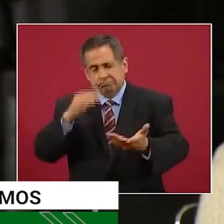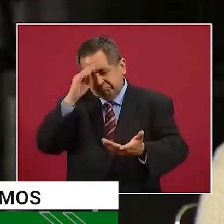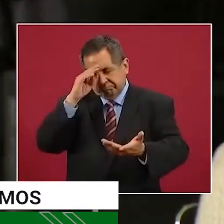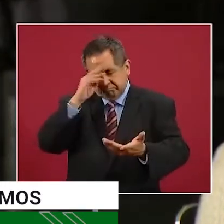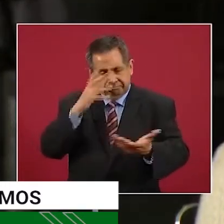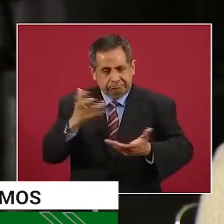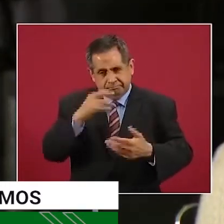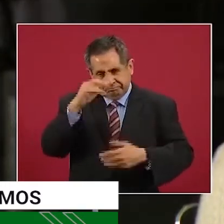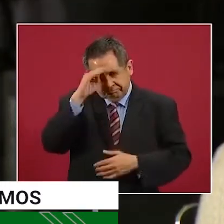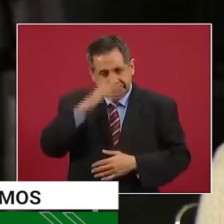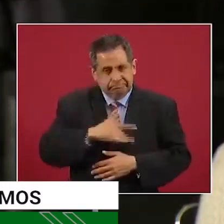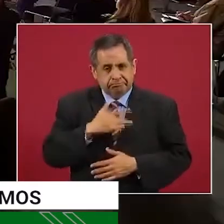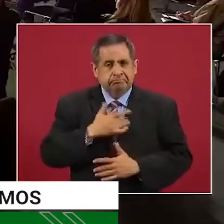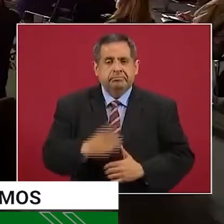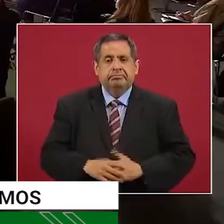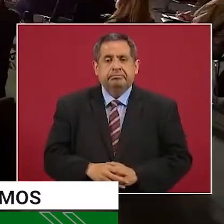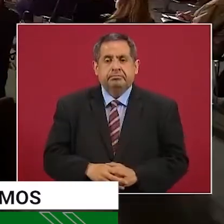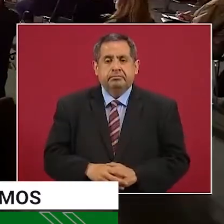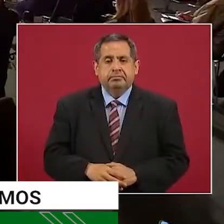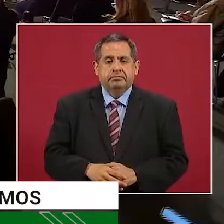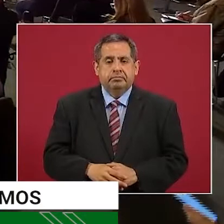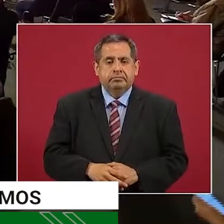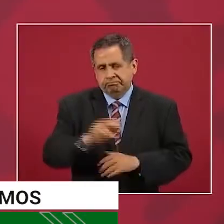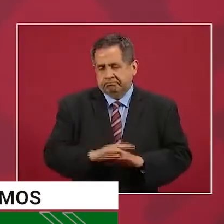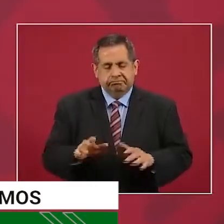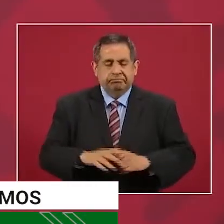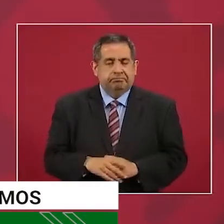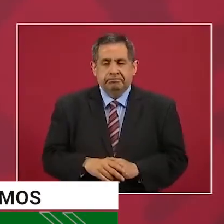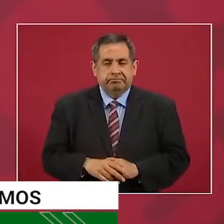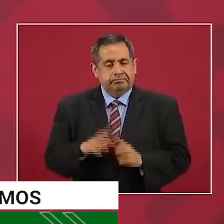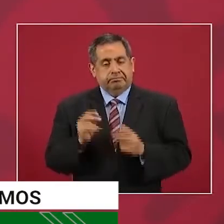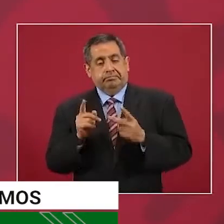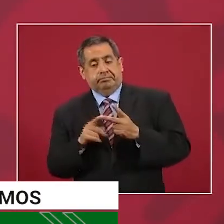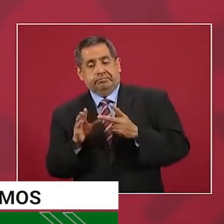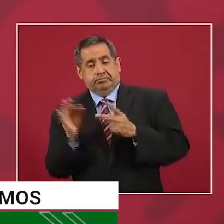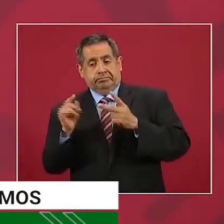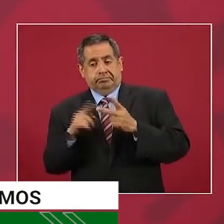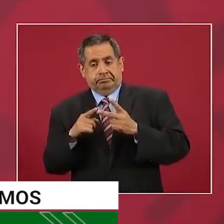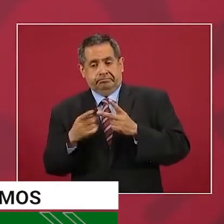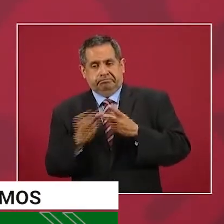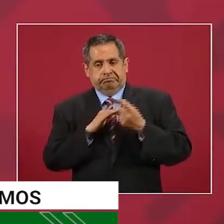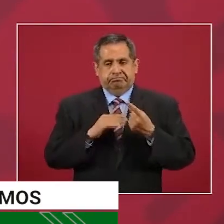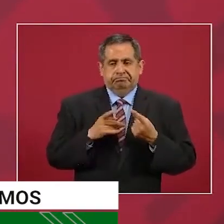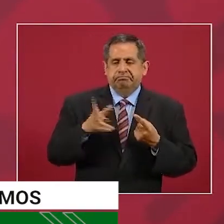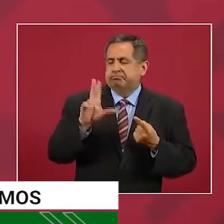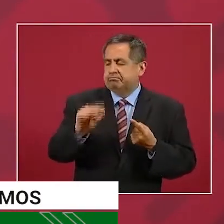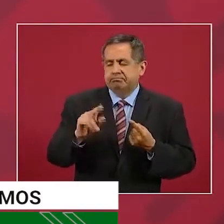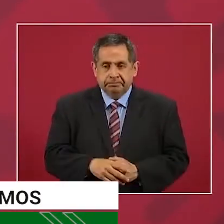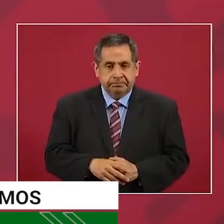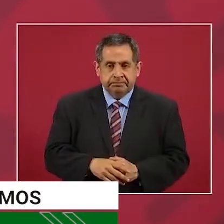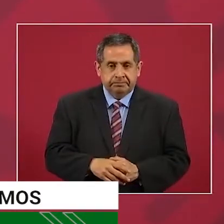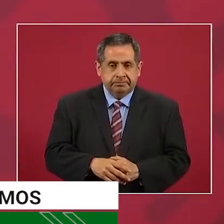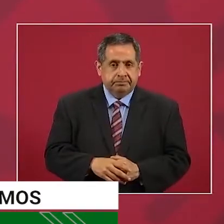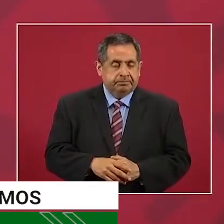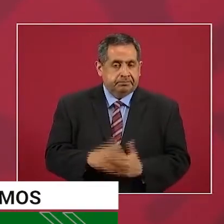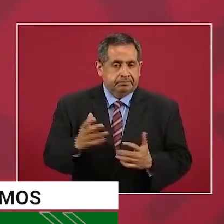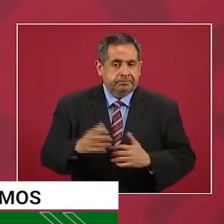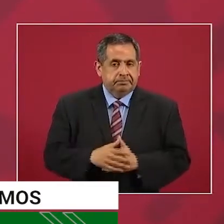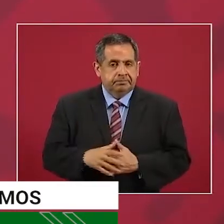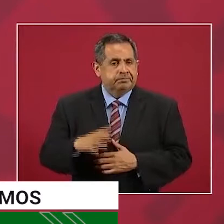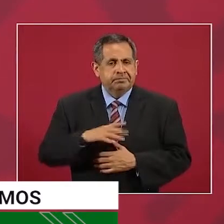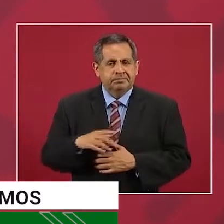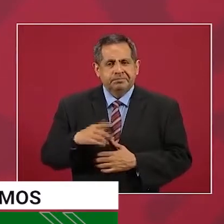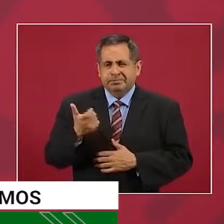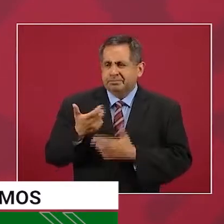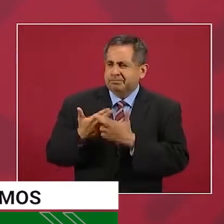la emergencia por COVID-19. No descarto esa opción, esa posibilidad. Tenemos